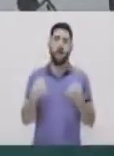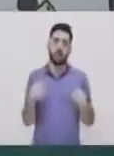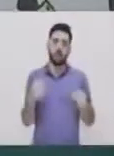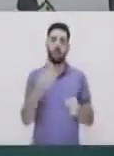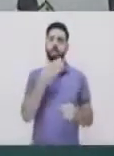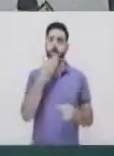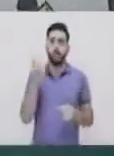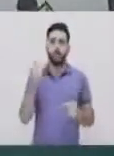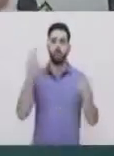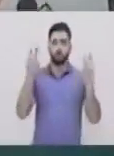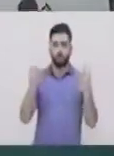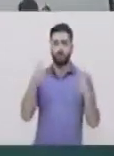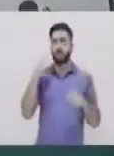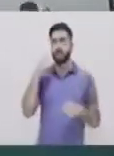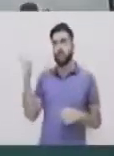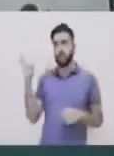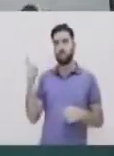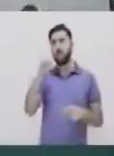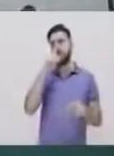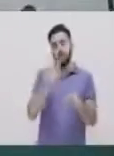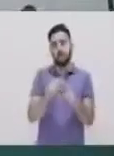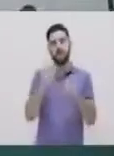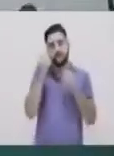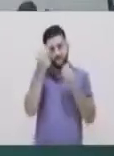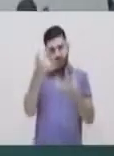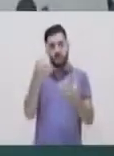desarrollar nuestro reportaje y después formar una